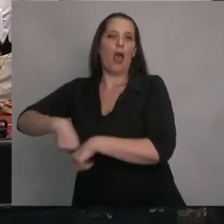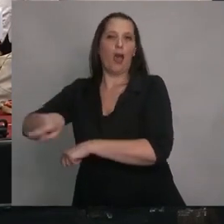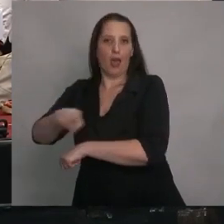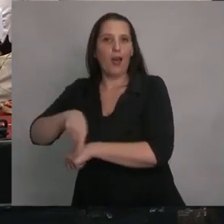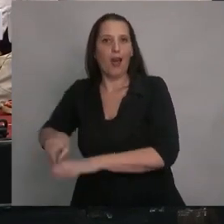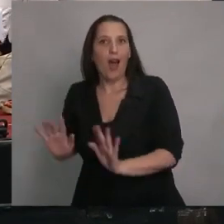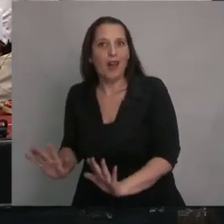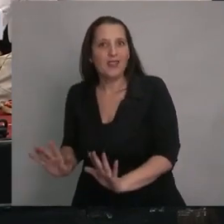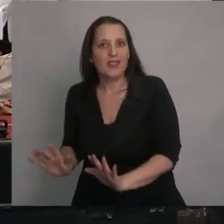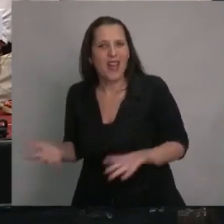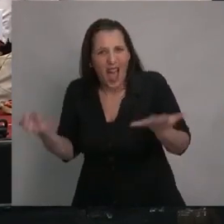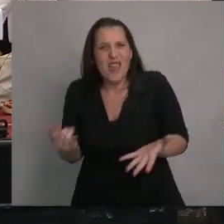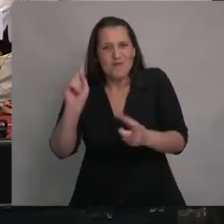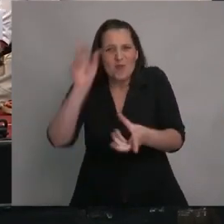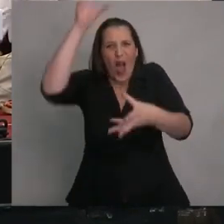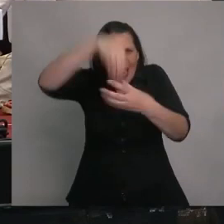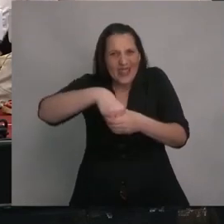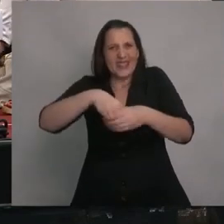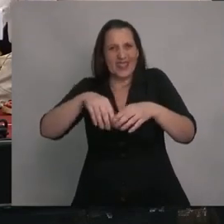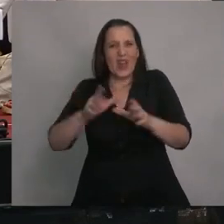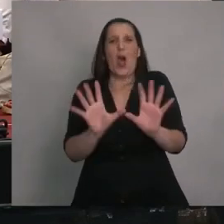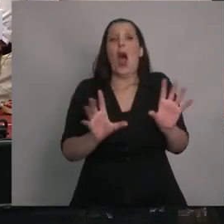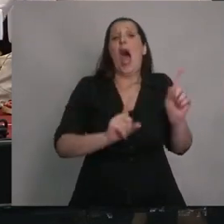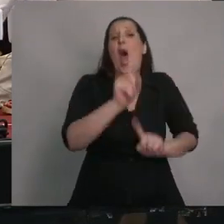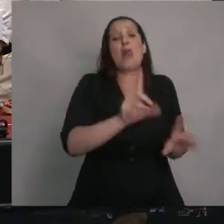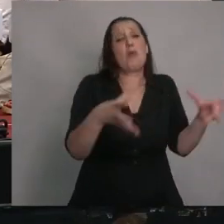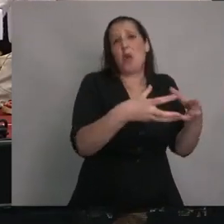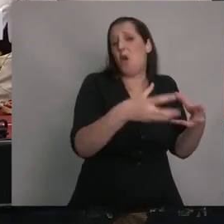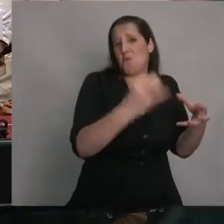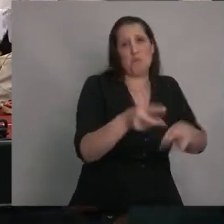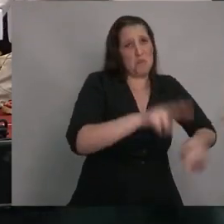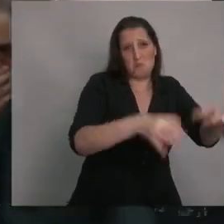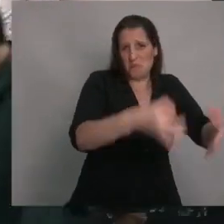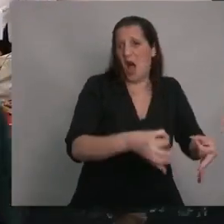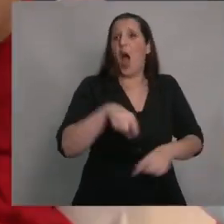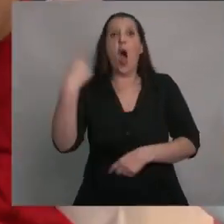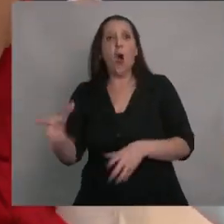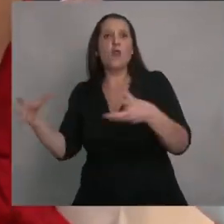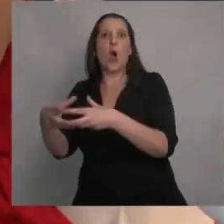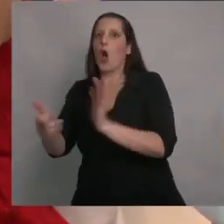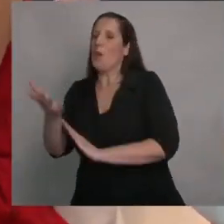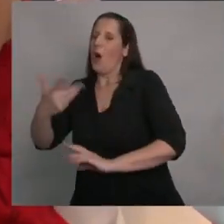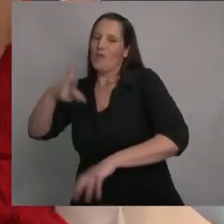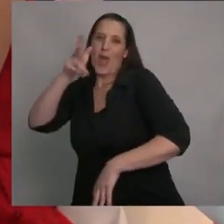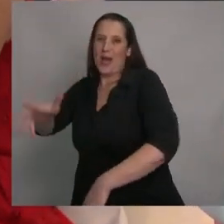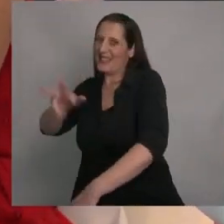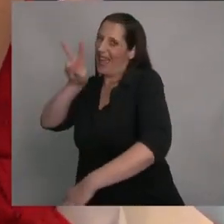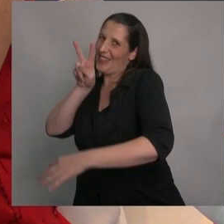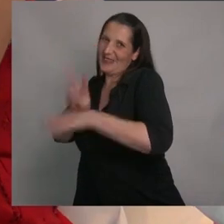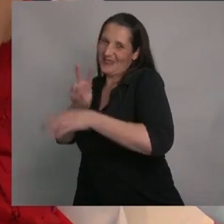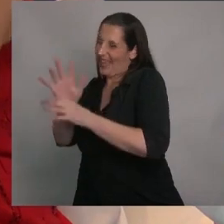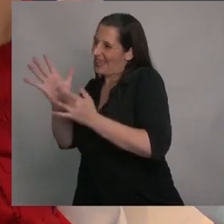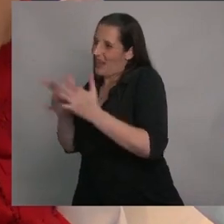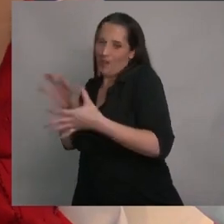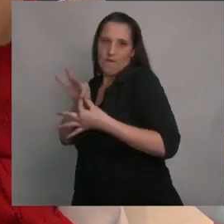entre cristianismos ultraconservadores, fundamentalistas y cristianismos que dan continuidad a la pauta